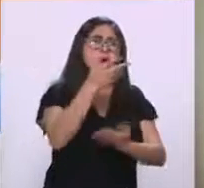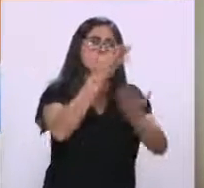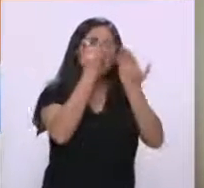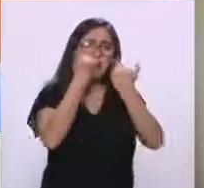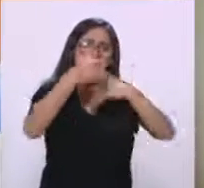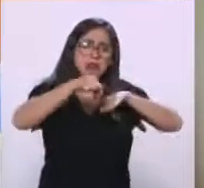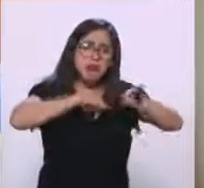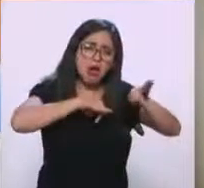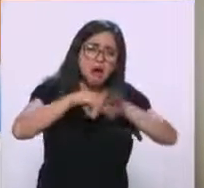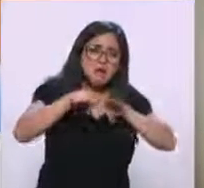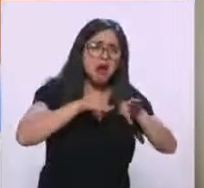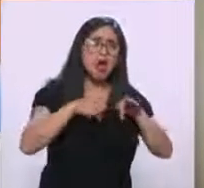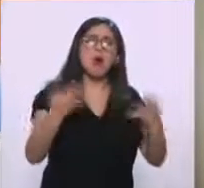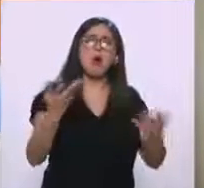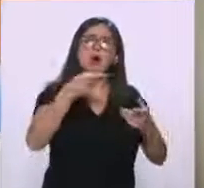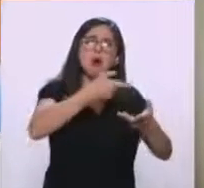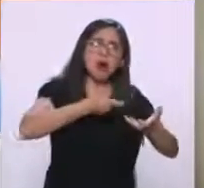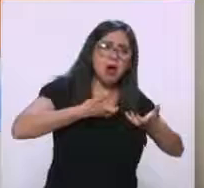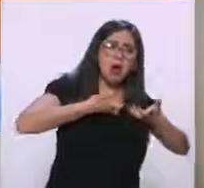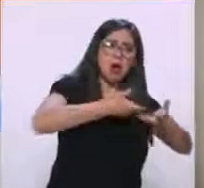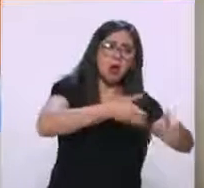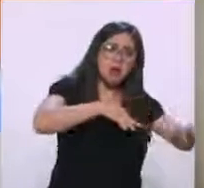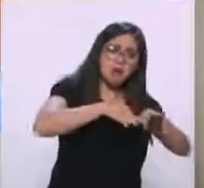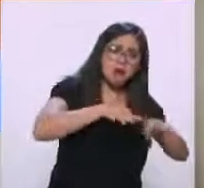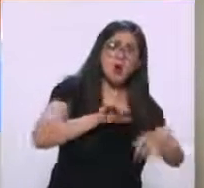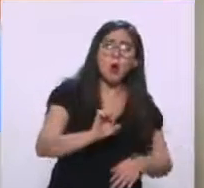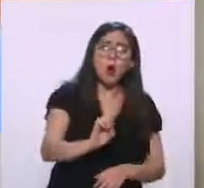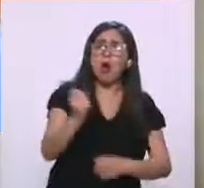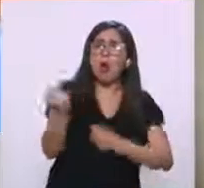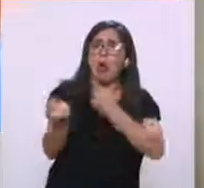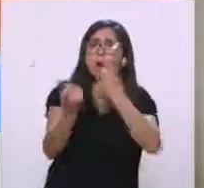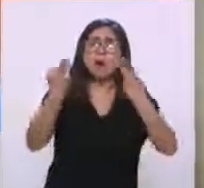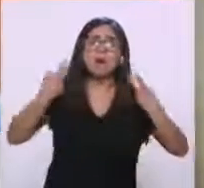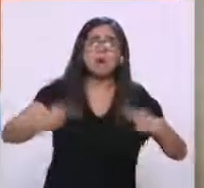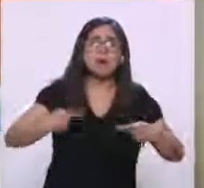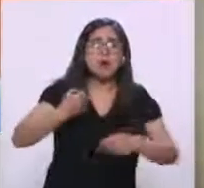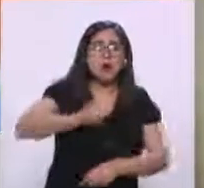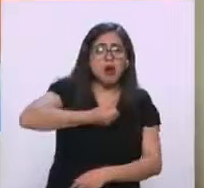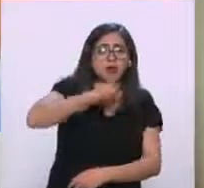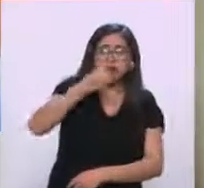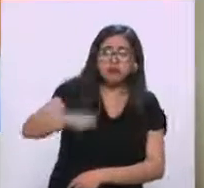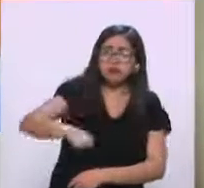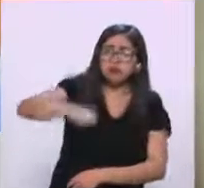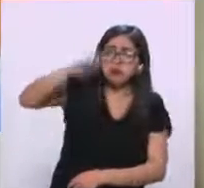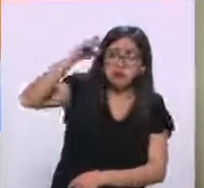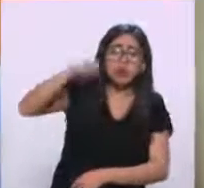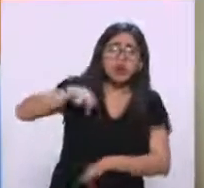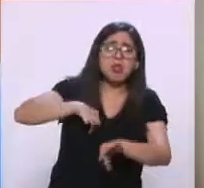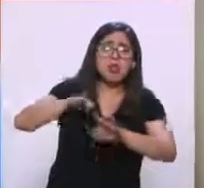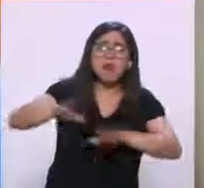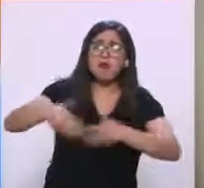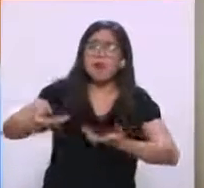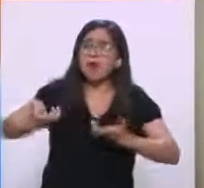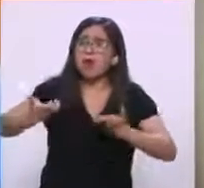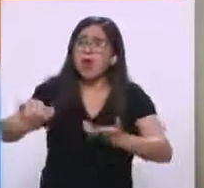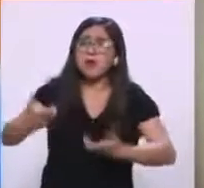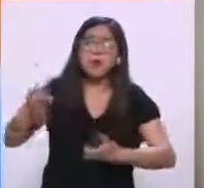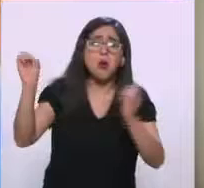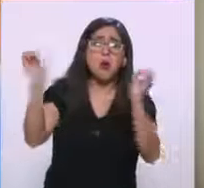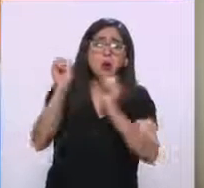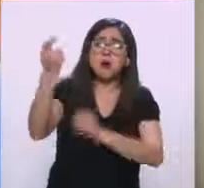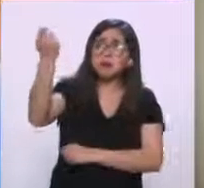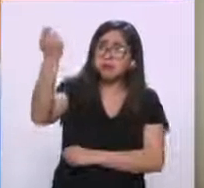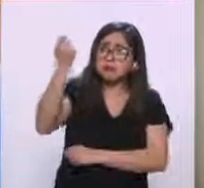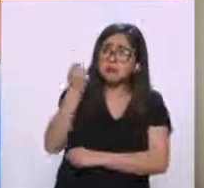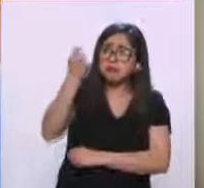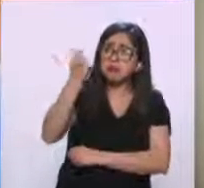su vida trabajó en el sector informal, como puede ser varios de los adultos mayores que no tienen acceso a una pensión o cuyas pensiones son bastante